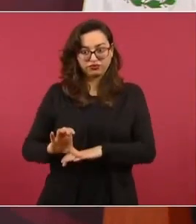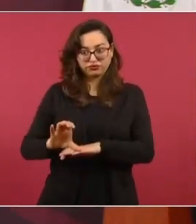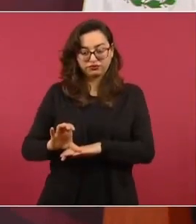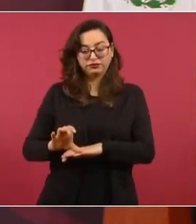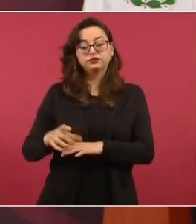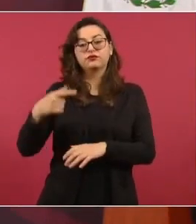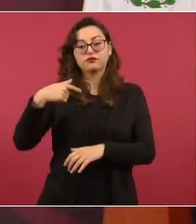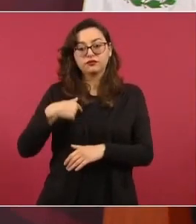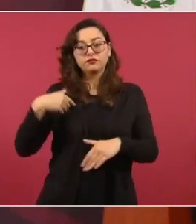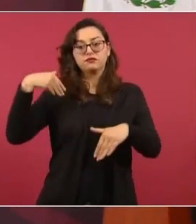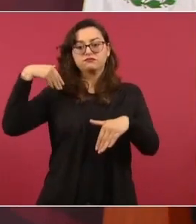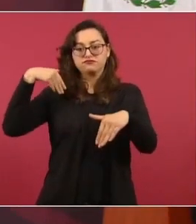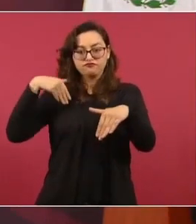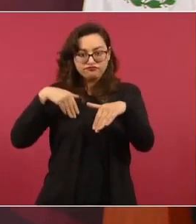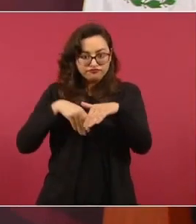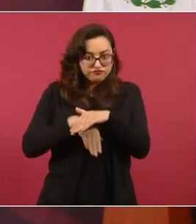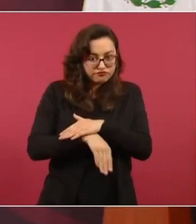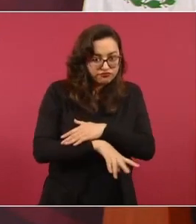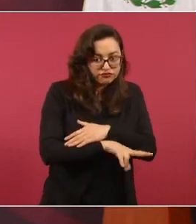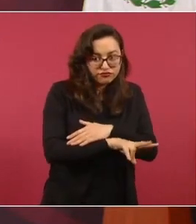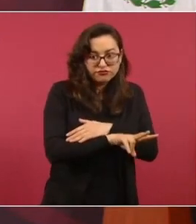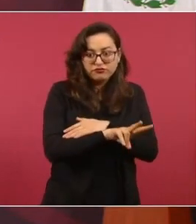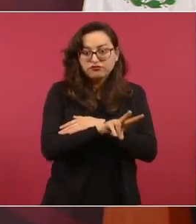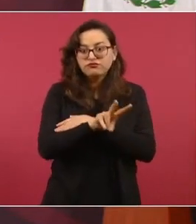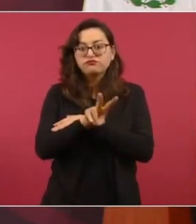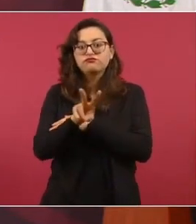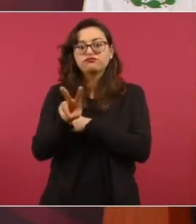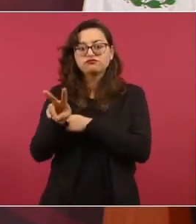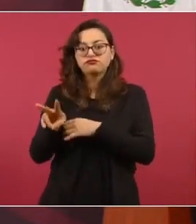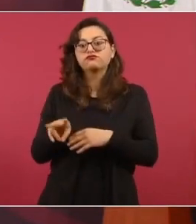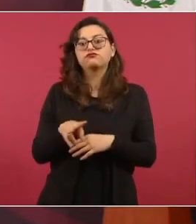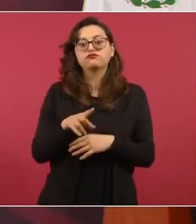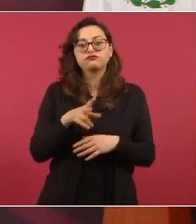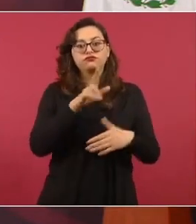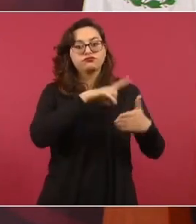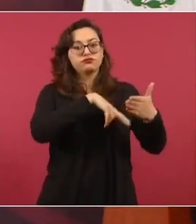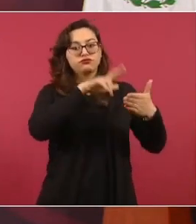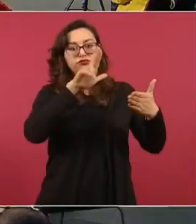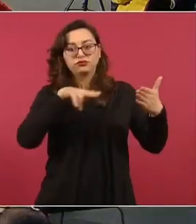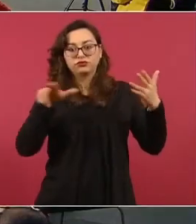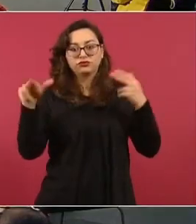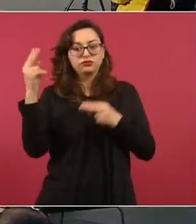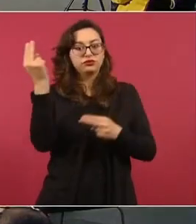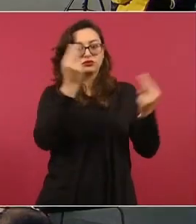hay mascarones con estuco y estos murales.